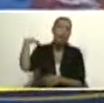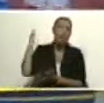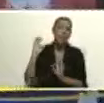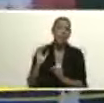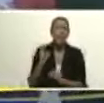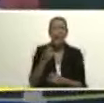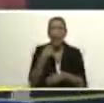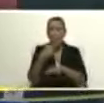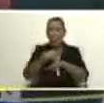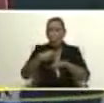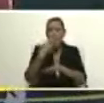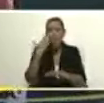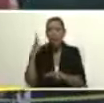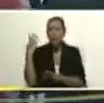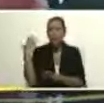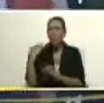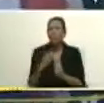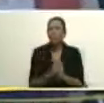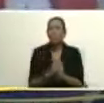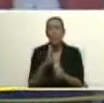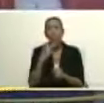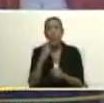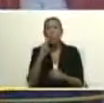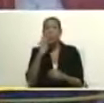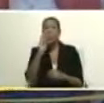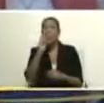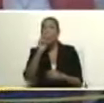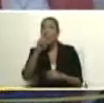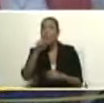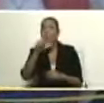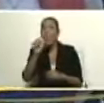el gobierno del trienio, cuando Rómulo Gallego,